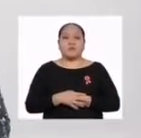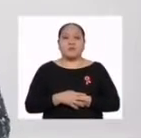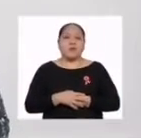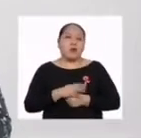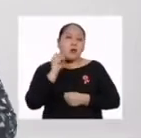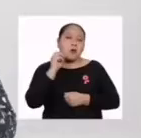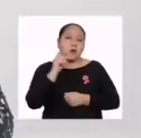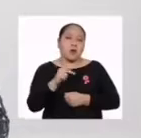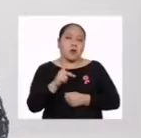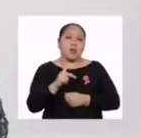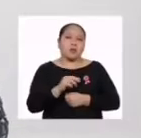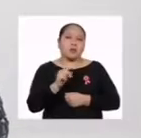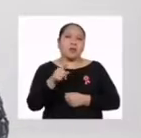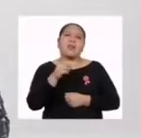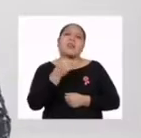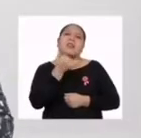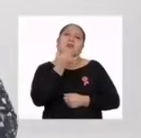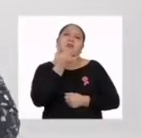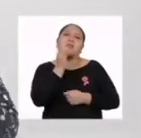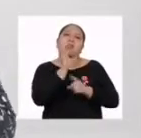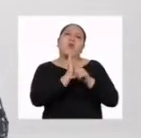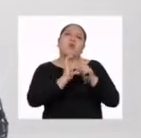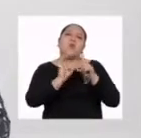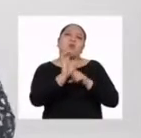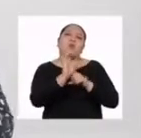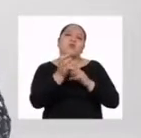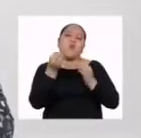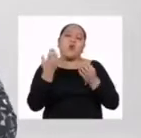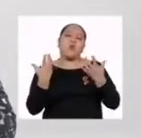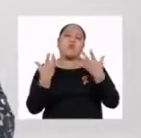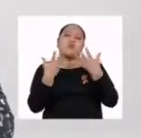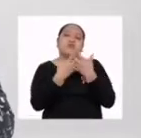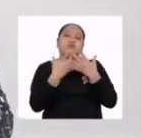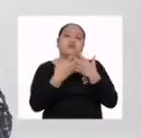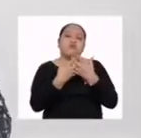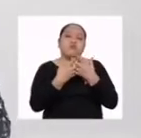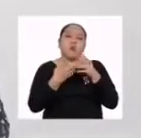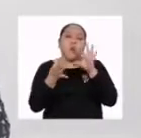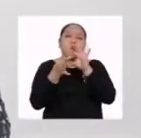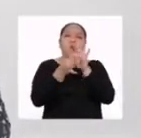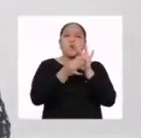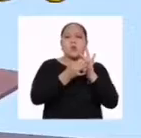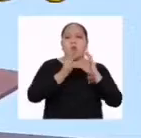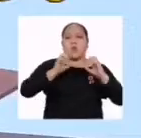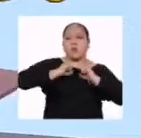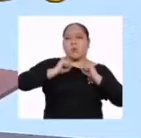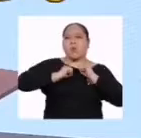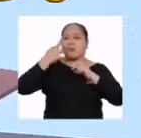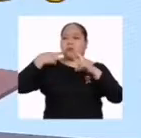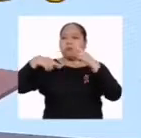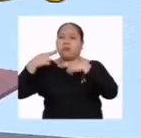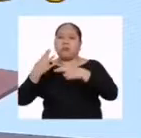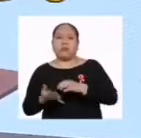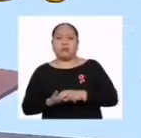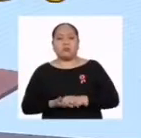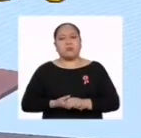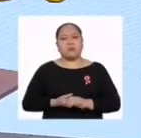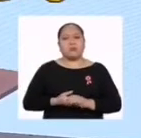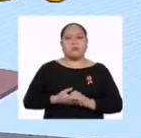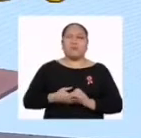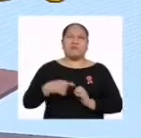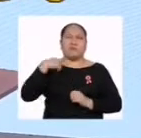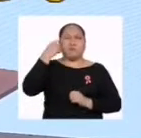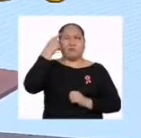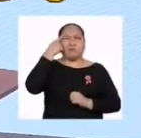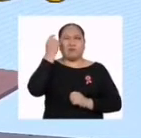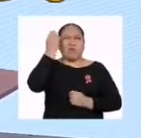Muy bien. ¿Y qué pasa con la cultura? ¿Cómo se puede relacionar con el deporte y la recreación? La verdad